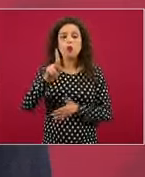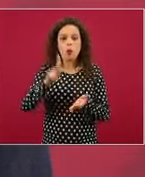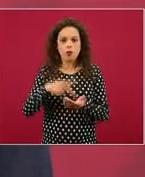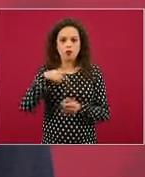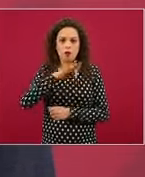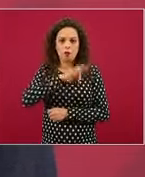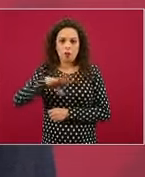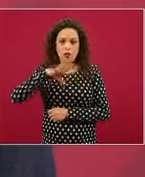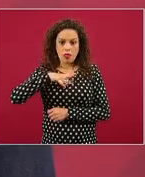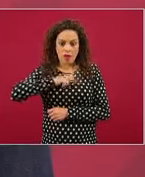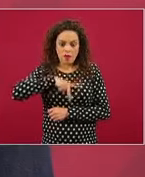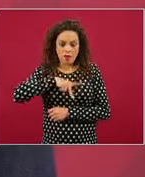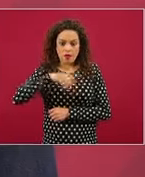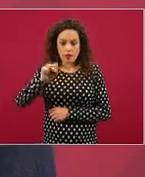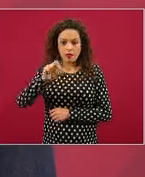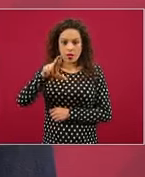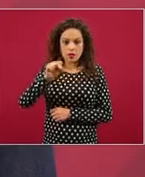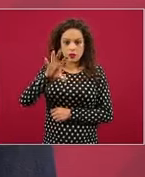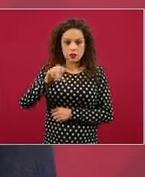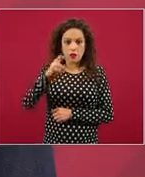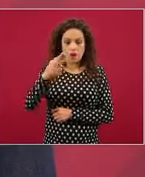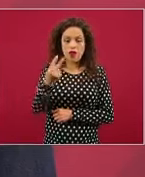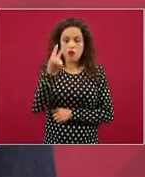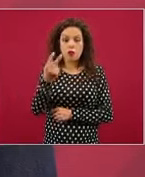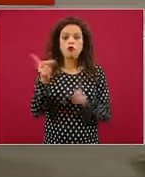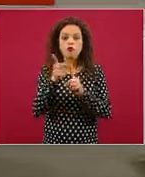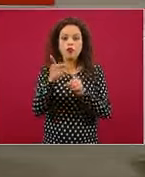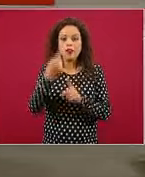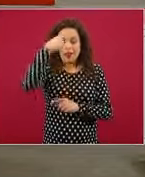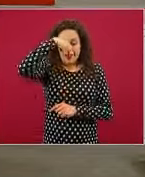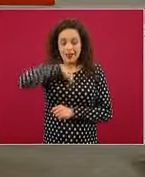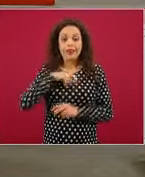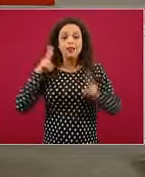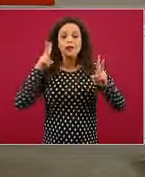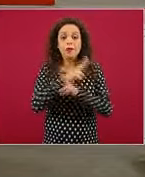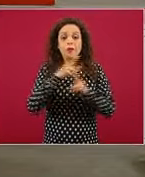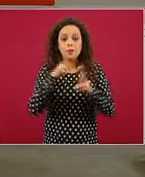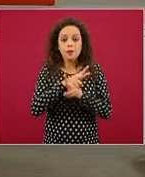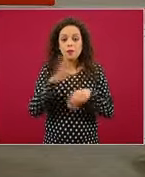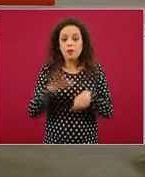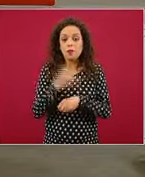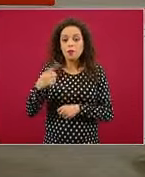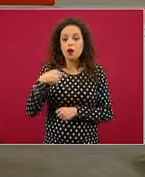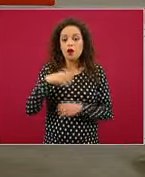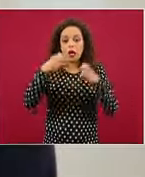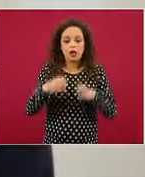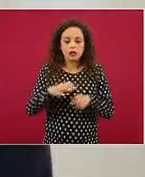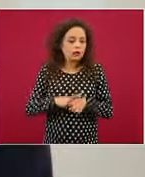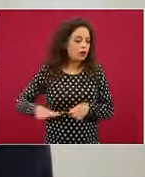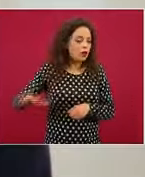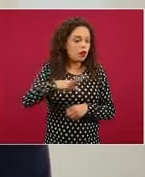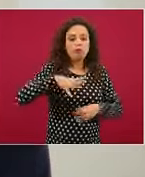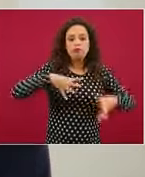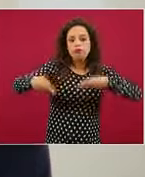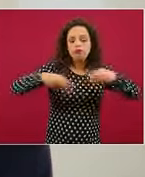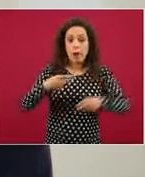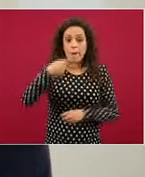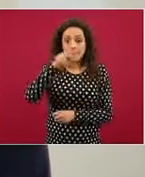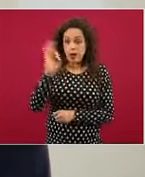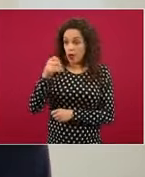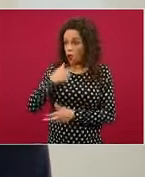respiratorio, el virus SARS-CoV-2, perdón, en mis vías respiratorias si estoy en un ambiente epidémico. Pero el hecho de reinfectarme